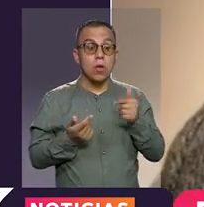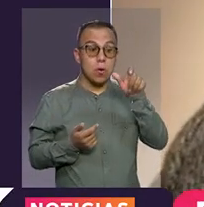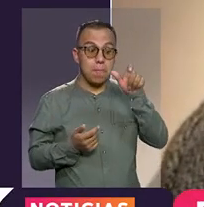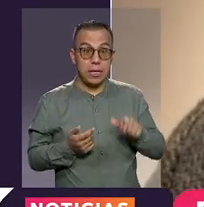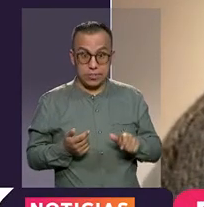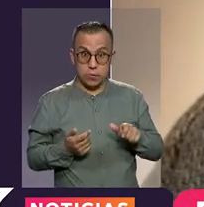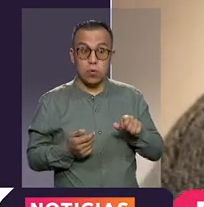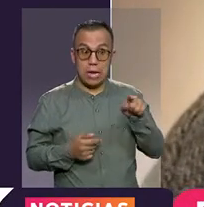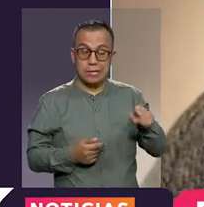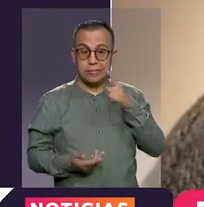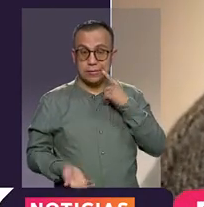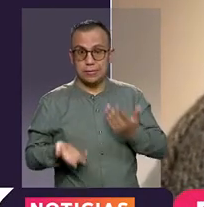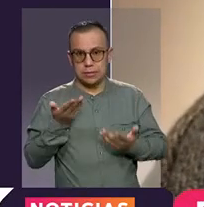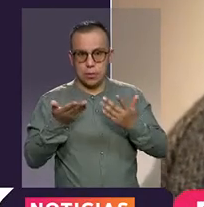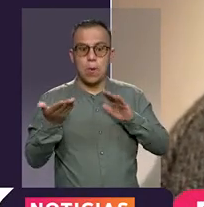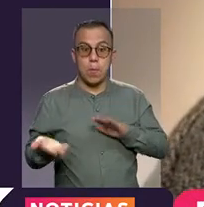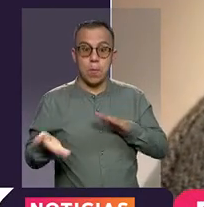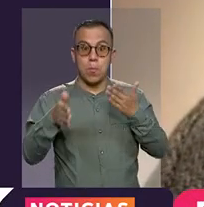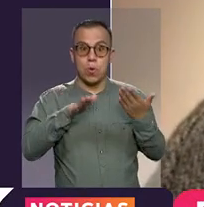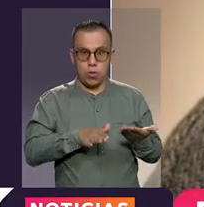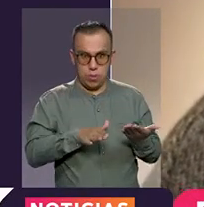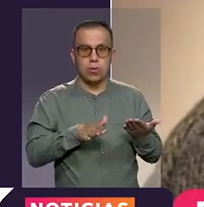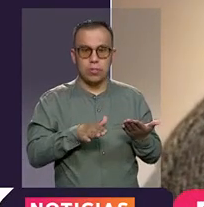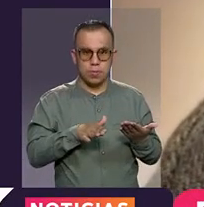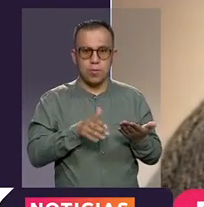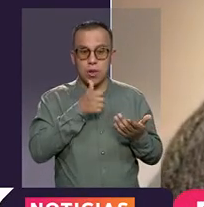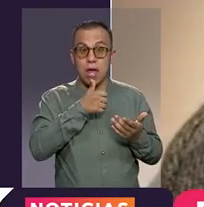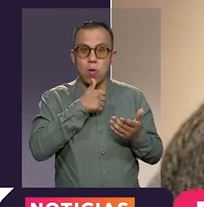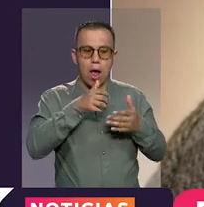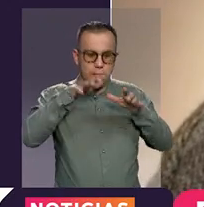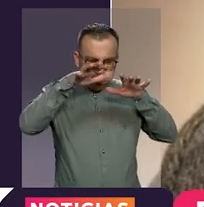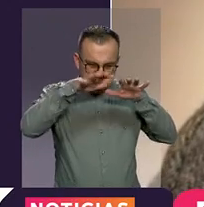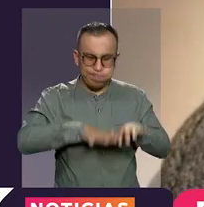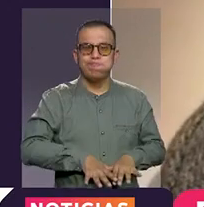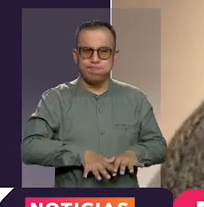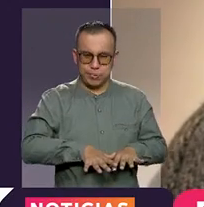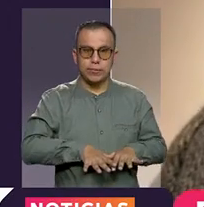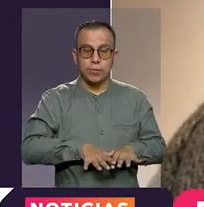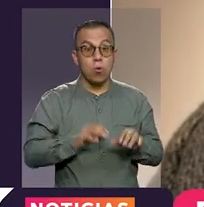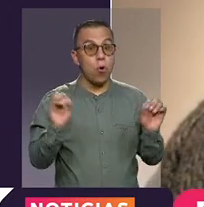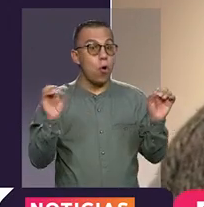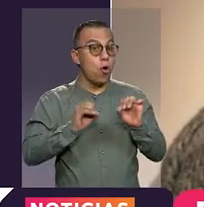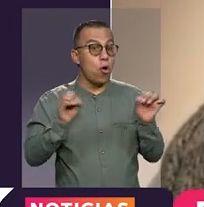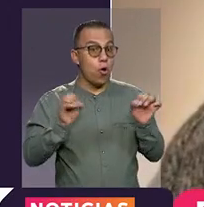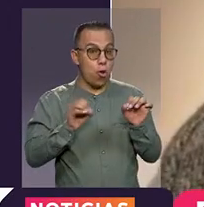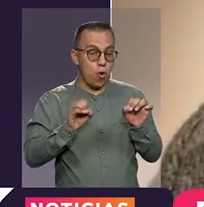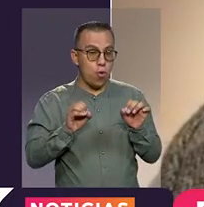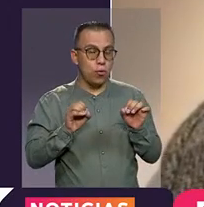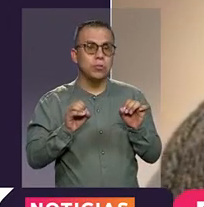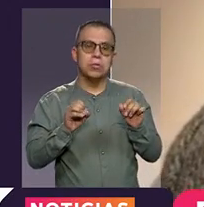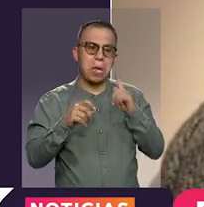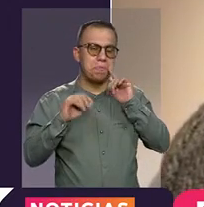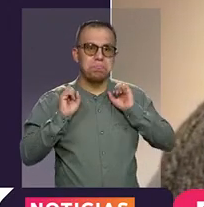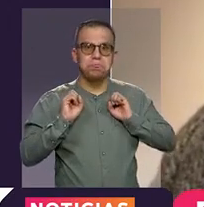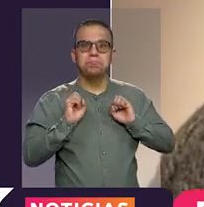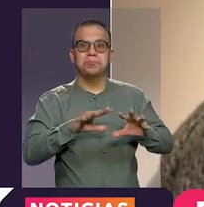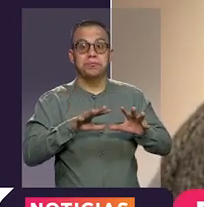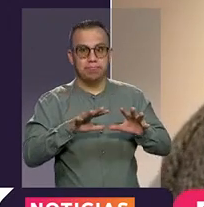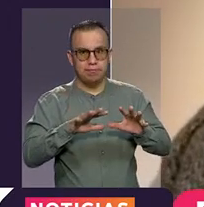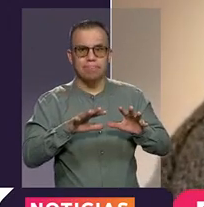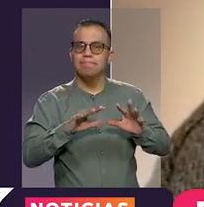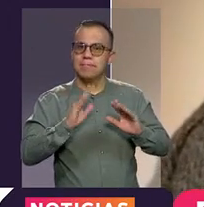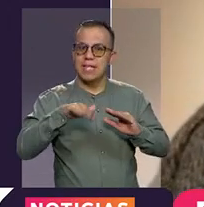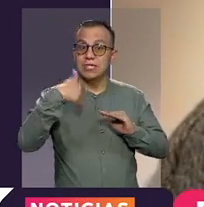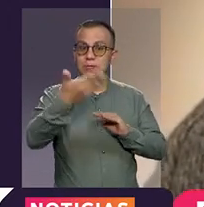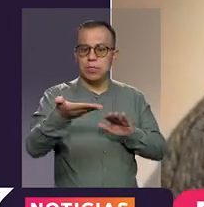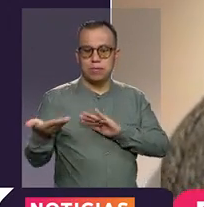Si depende si la persona murió por inmersión o fue tirado al agua